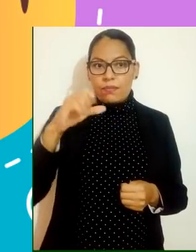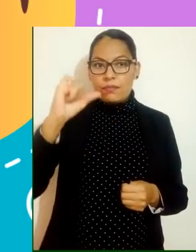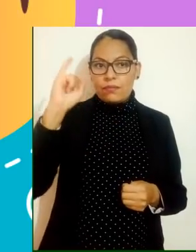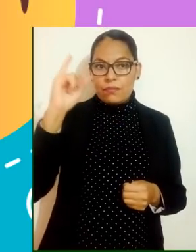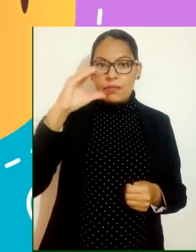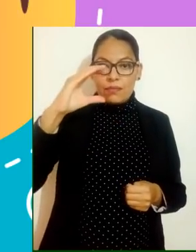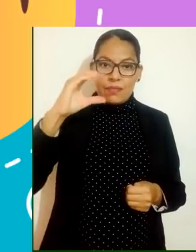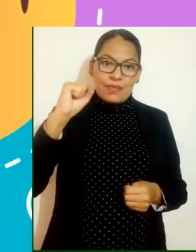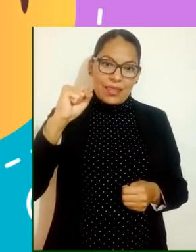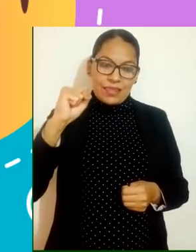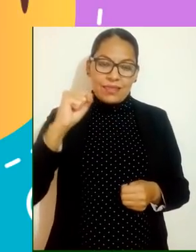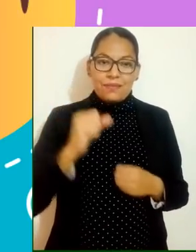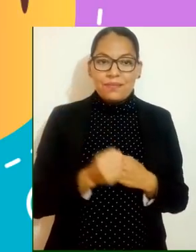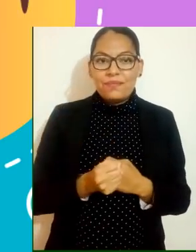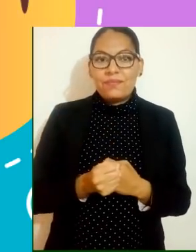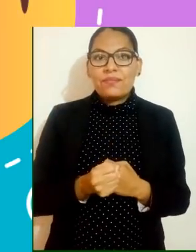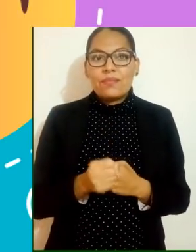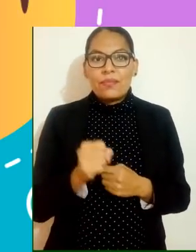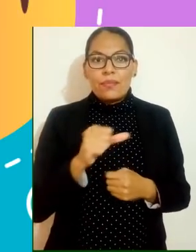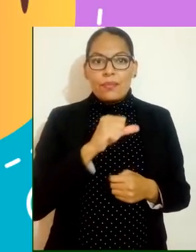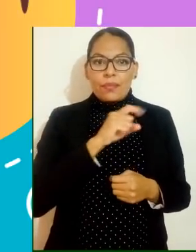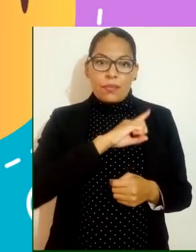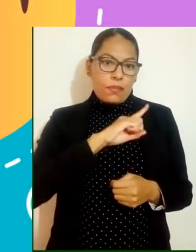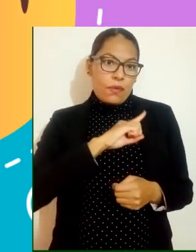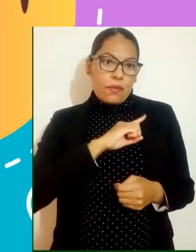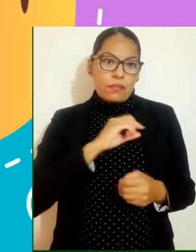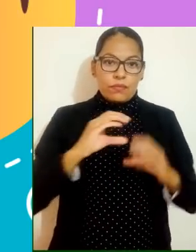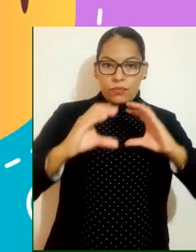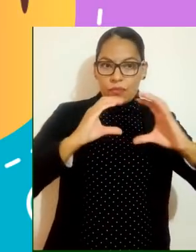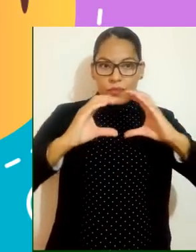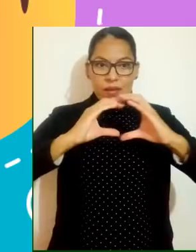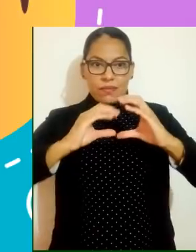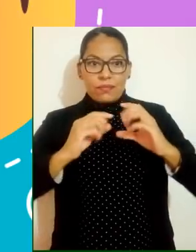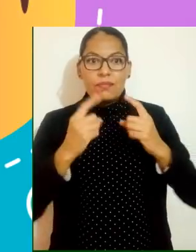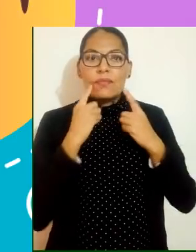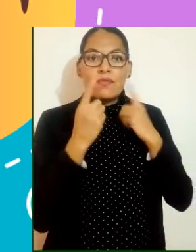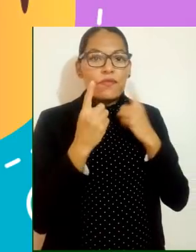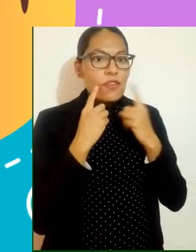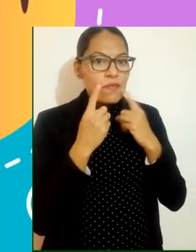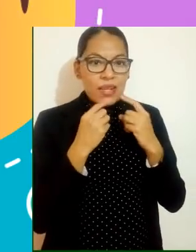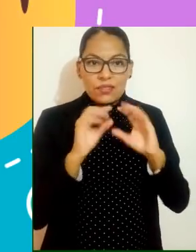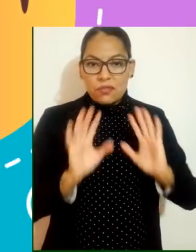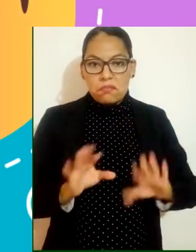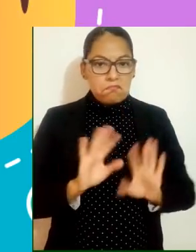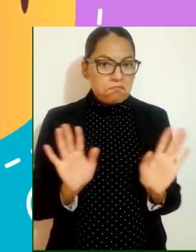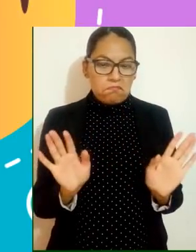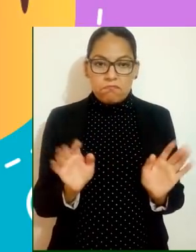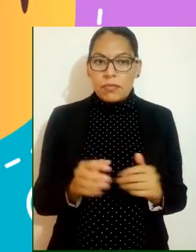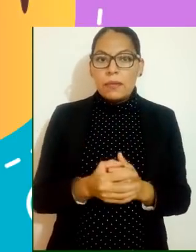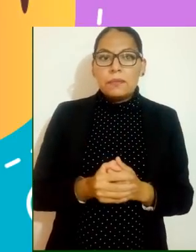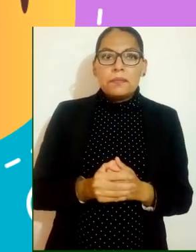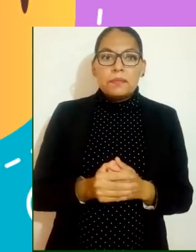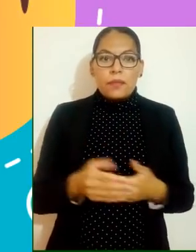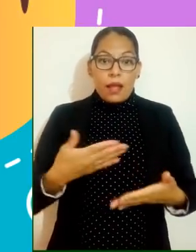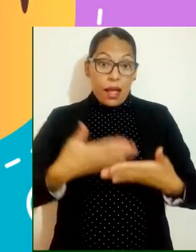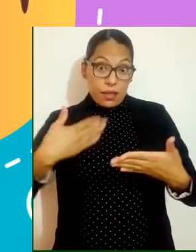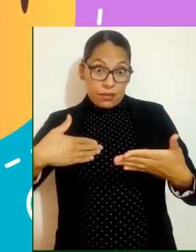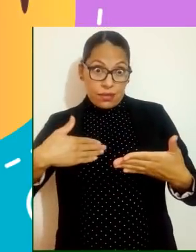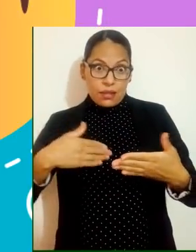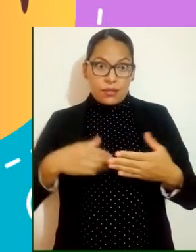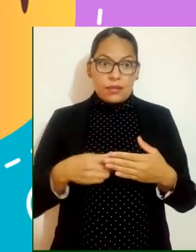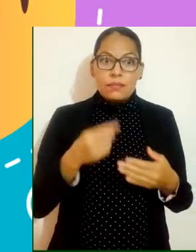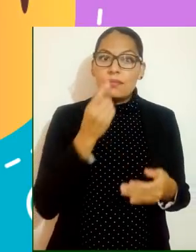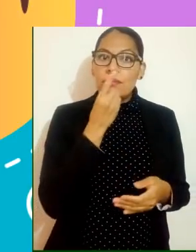sea, a encender una computadora, a usar un celular, probablemente a buscar información en Google, pero